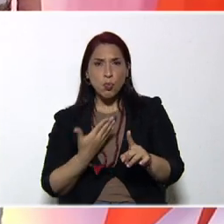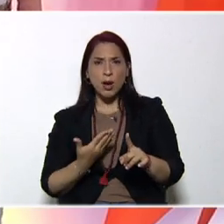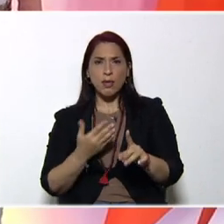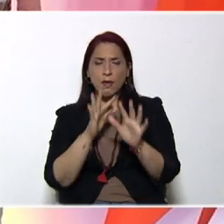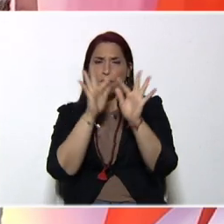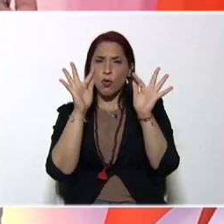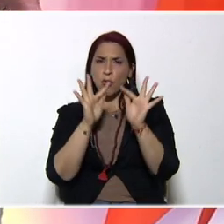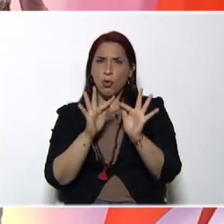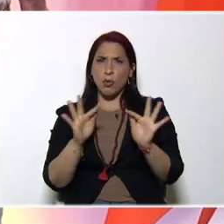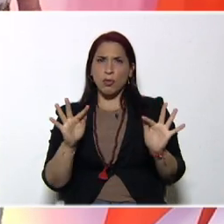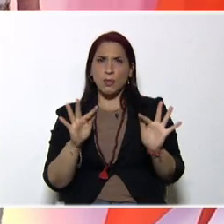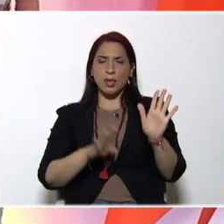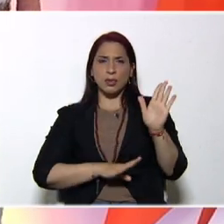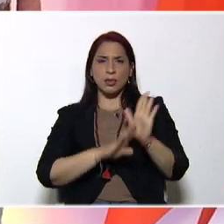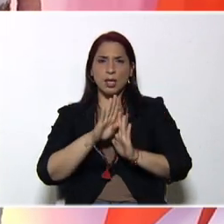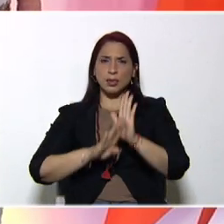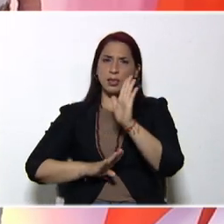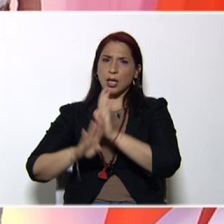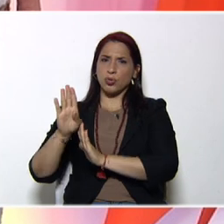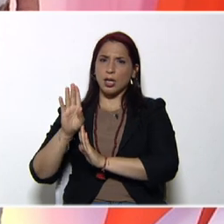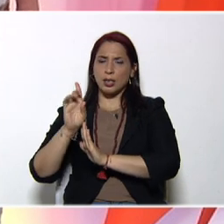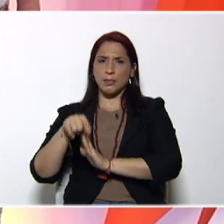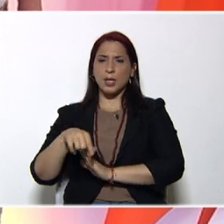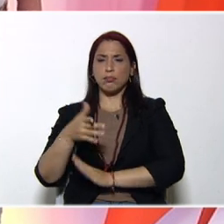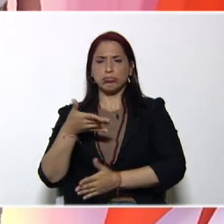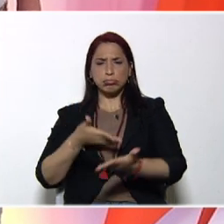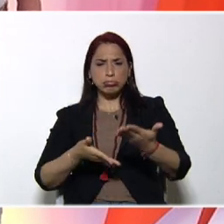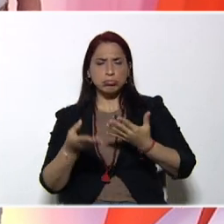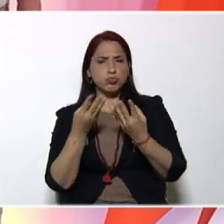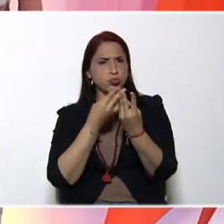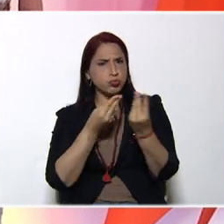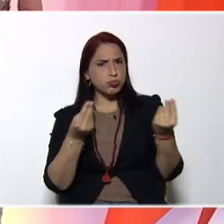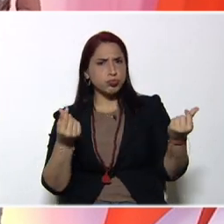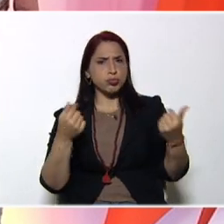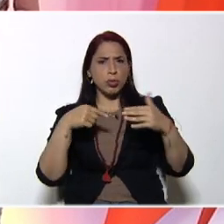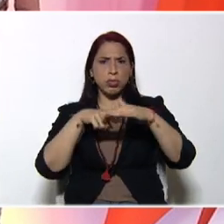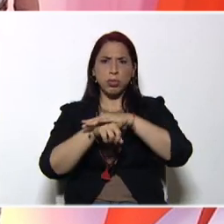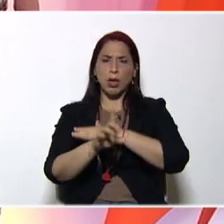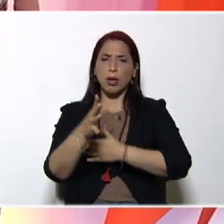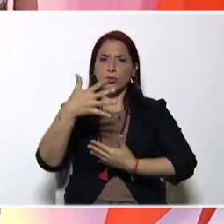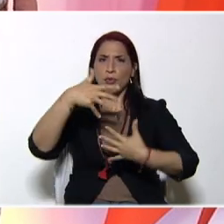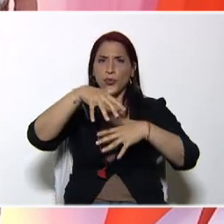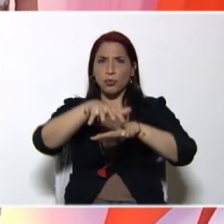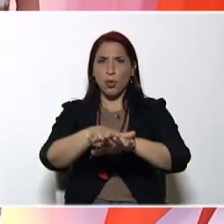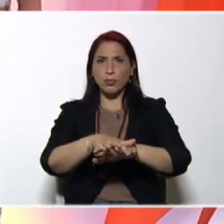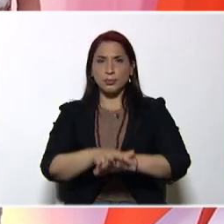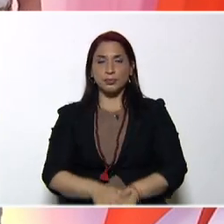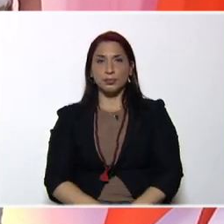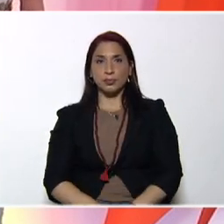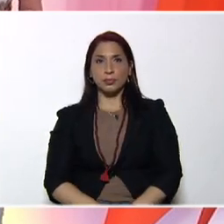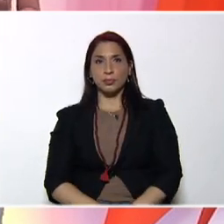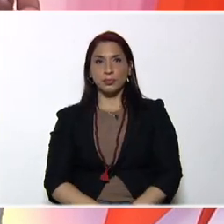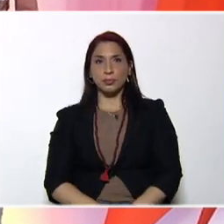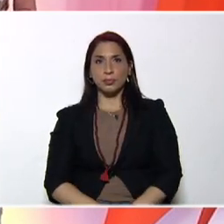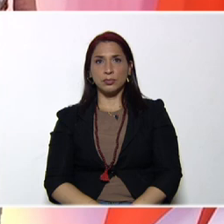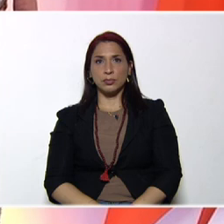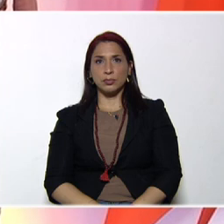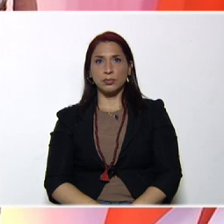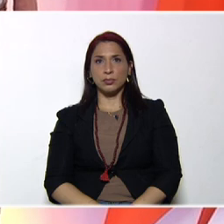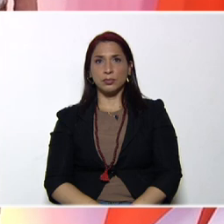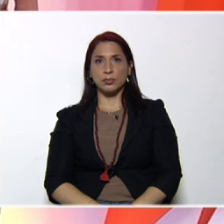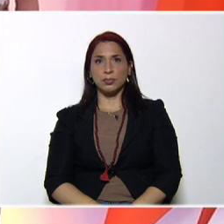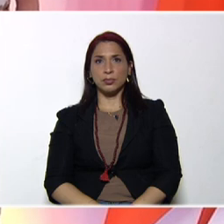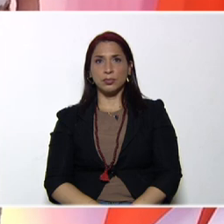esa manera desarrollarse y desenvolverse dentro de su entorno. Otra de las recomendaciones que podemos dar es